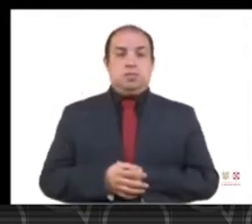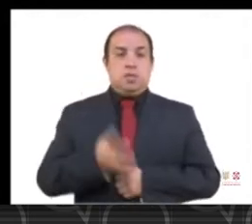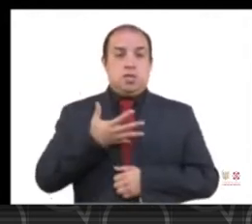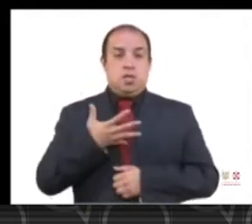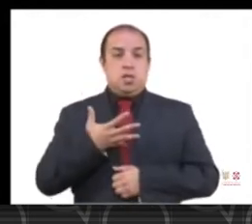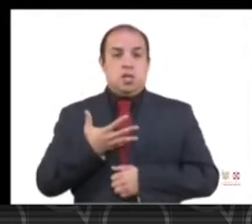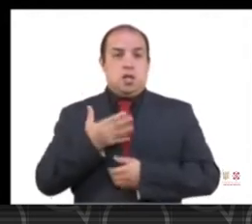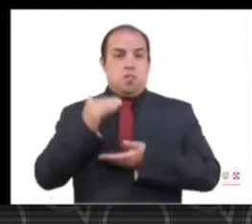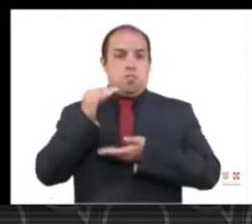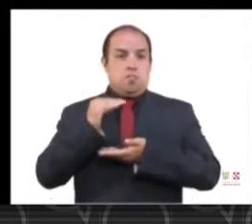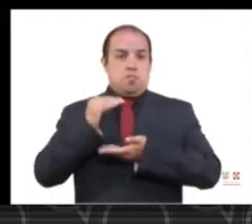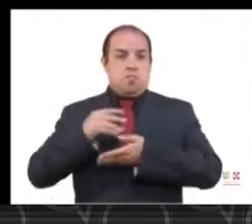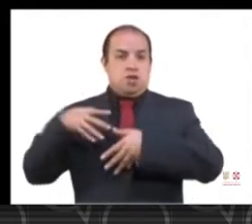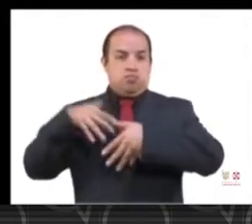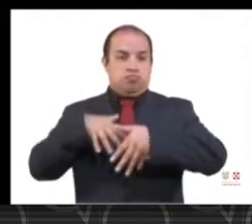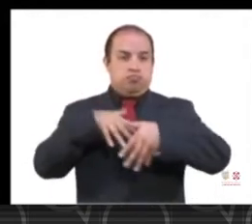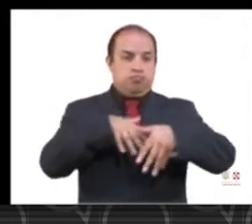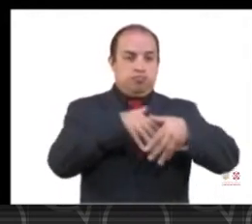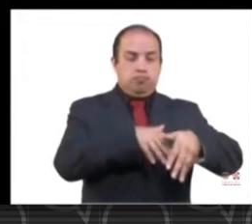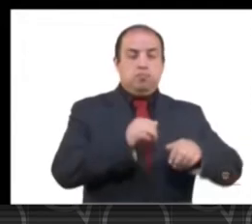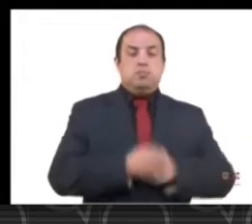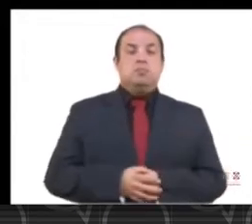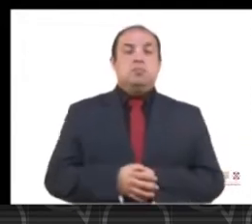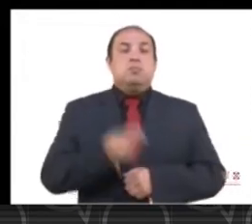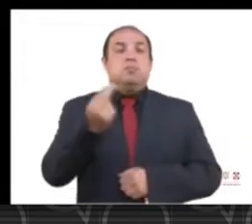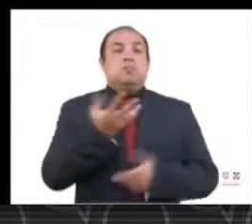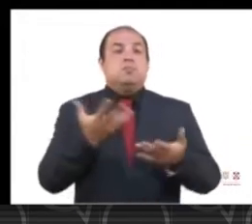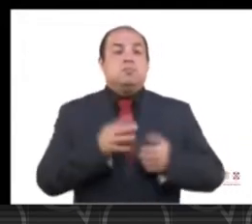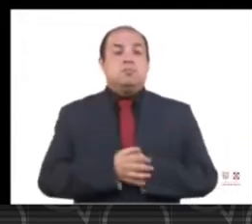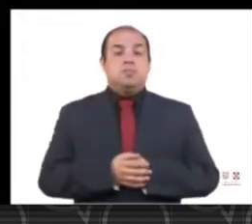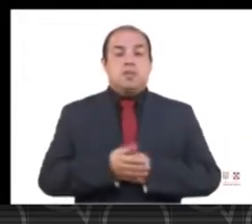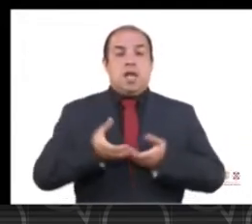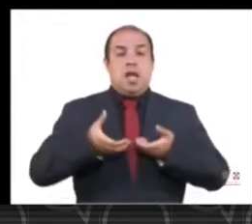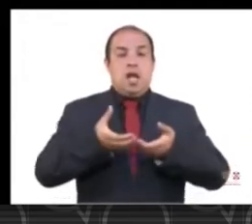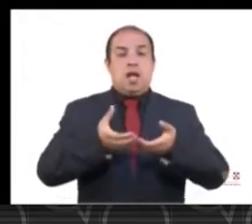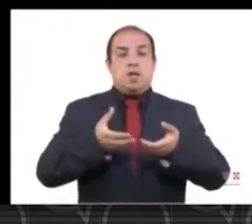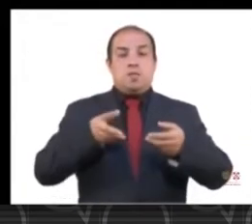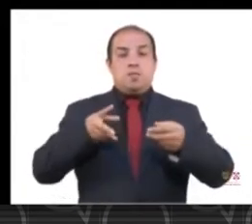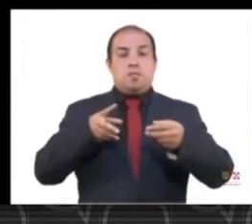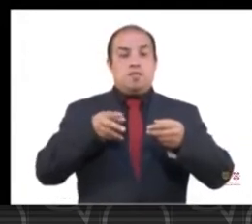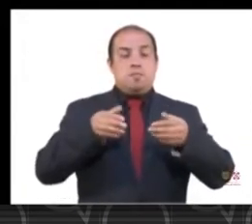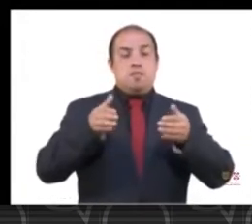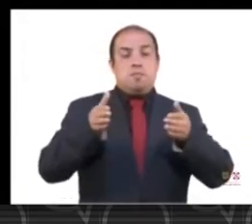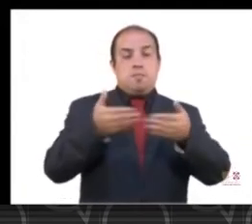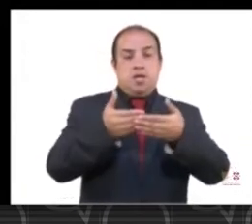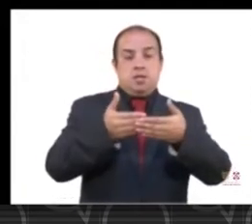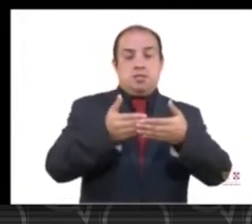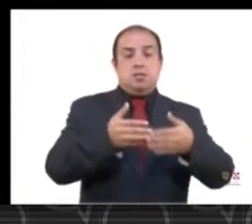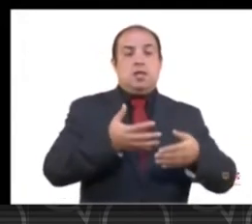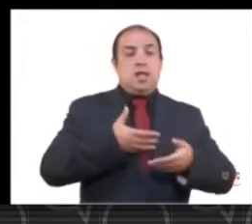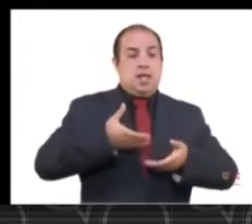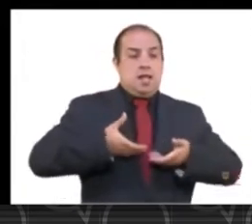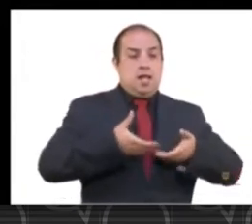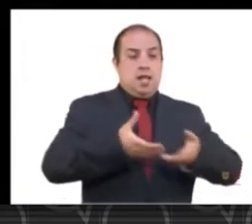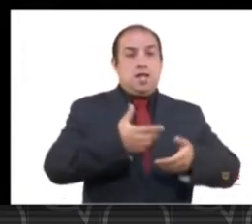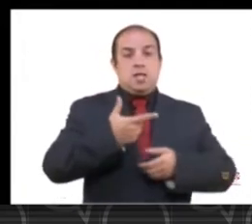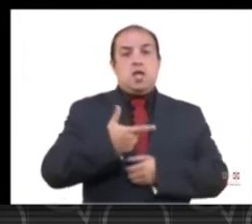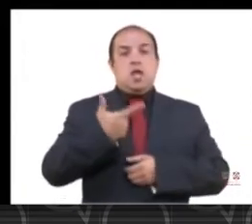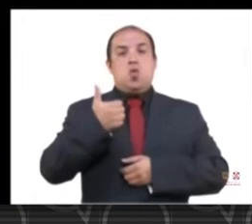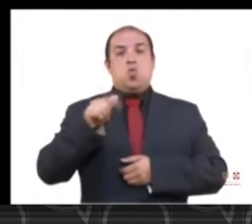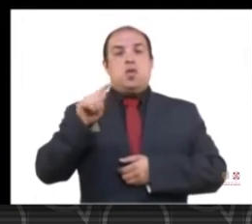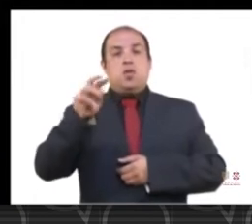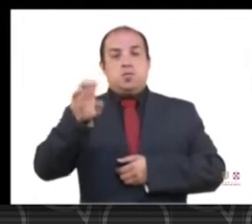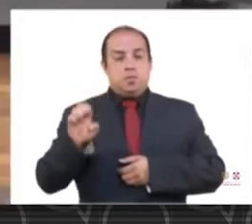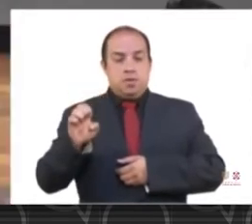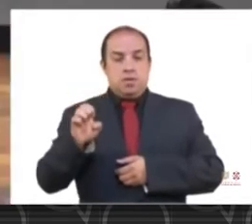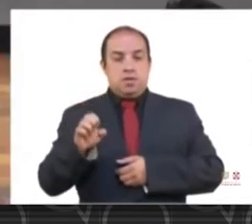disminuyó un poquito. Inclusive se tuvieron que hacer cortes sobre lo que es Calzada de Guadalupe para ingresarlos por bloques por la